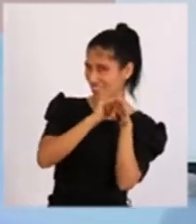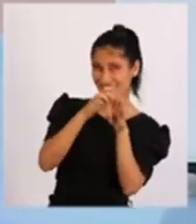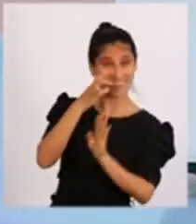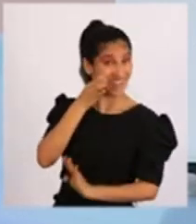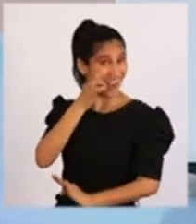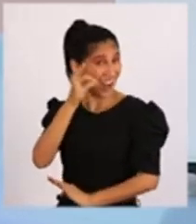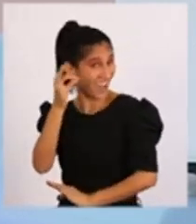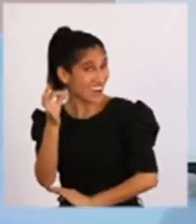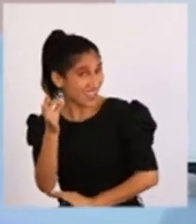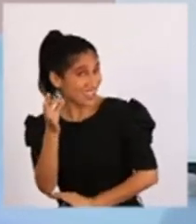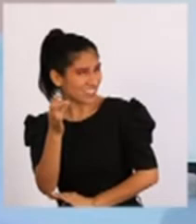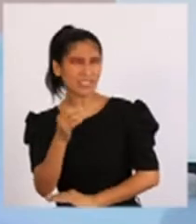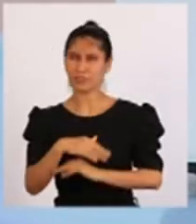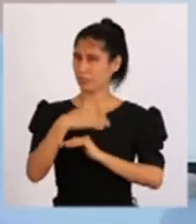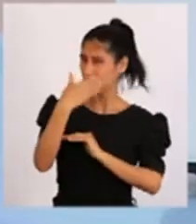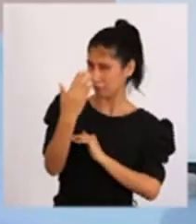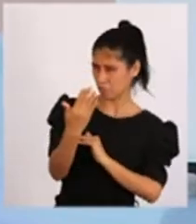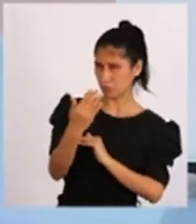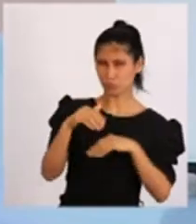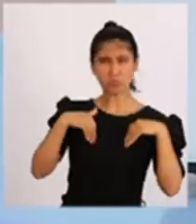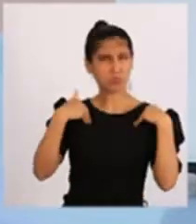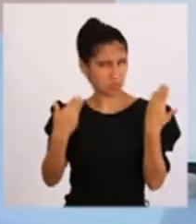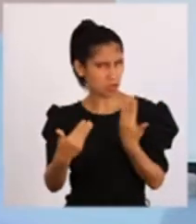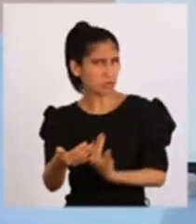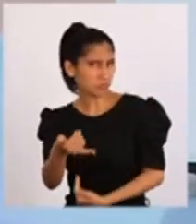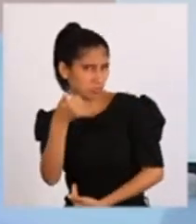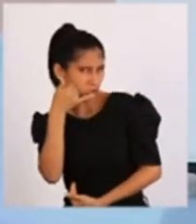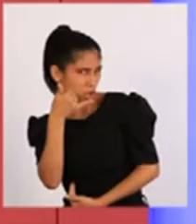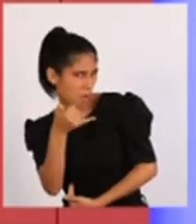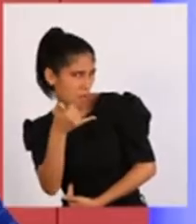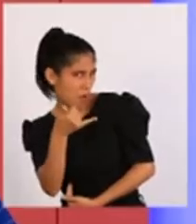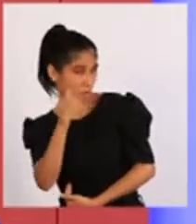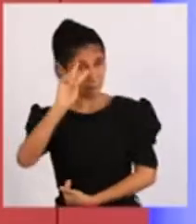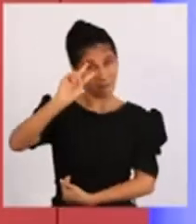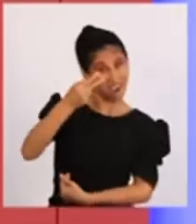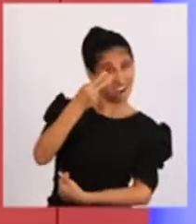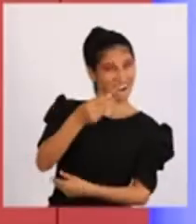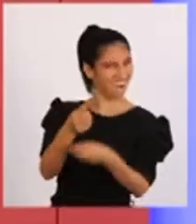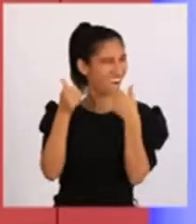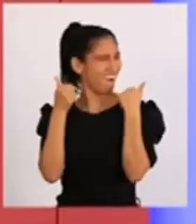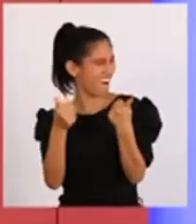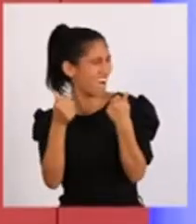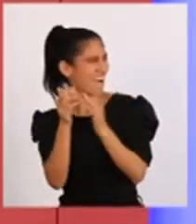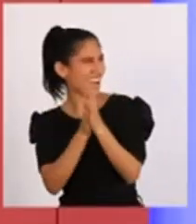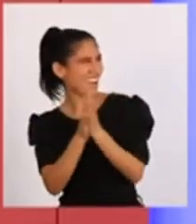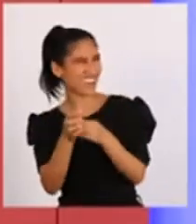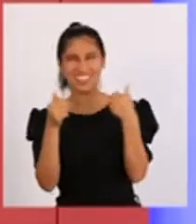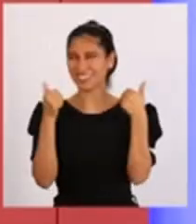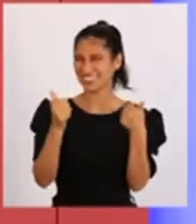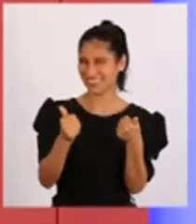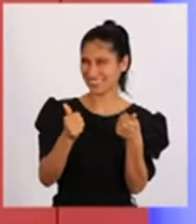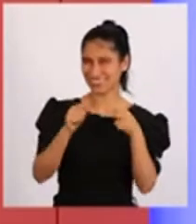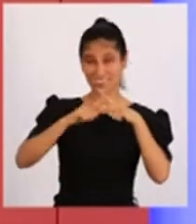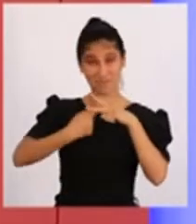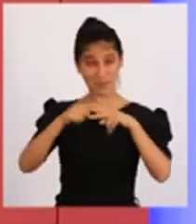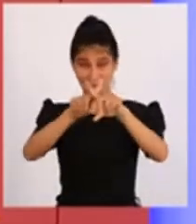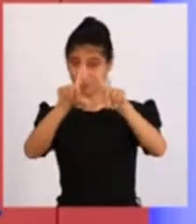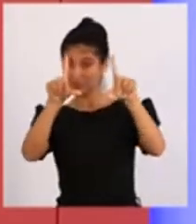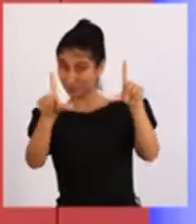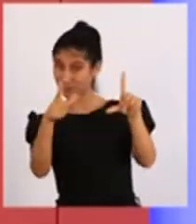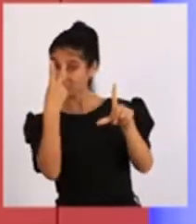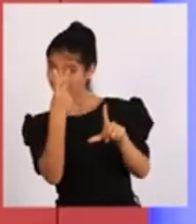inglés. Y por eso hoy me puedes llamar Second. Very well, Second. Empecemos el